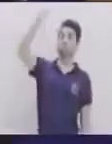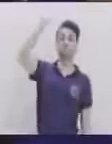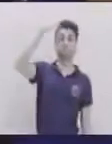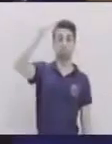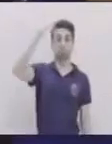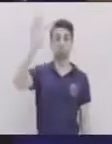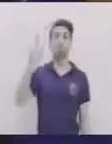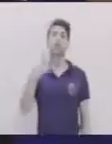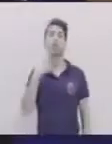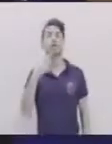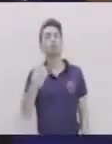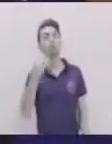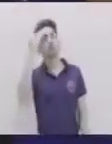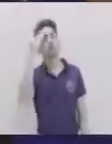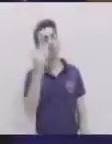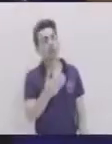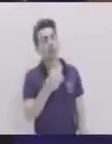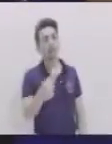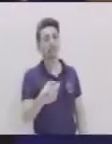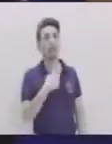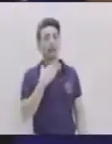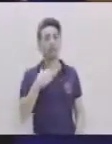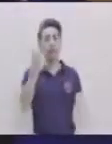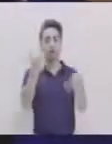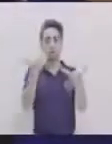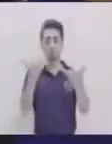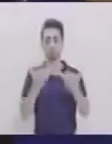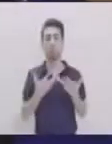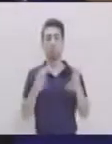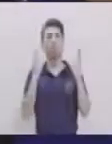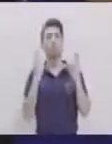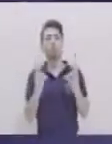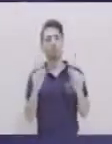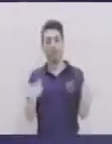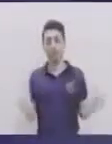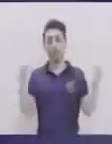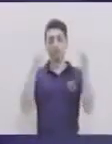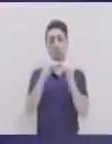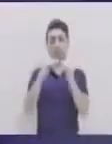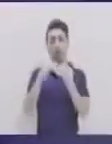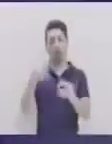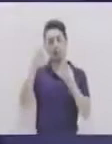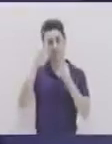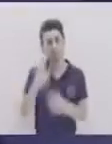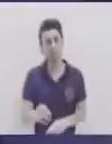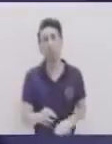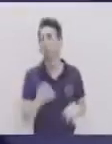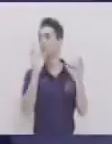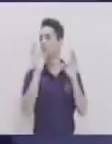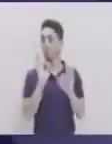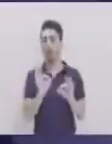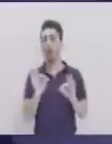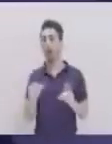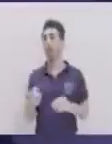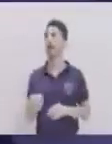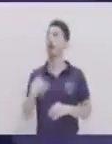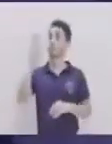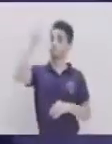para agradecerle a su maestra por tratarlos con equidad y respeto. Y le dijo: